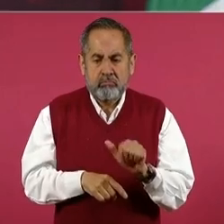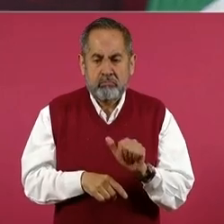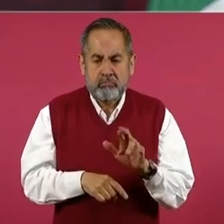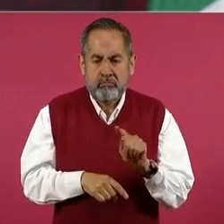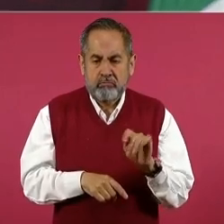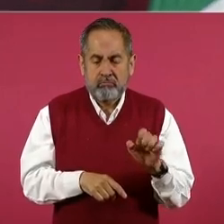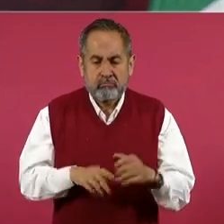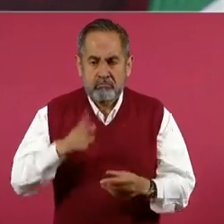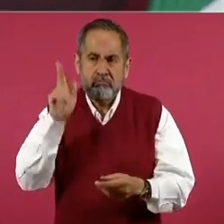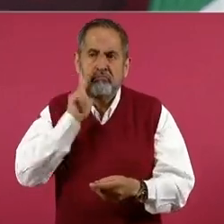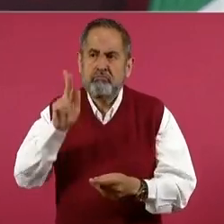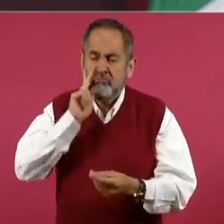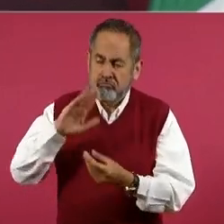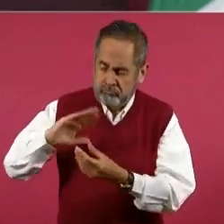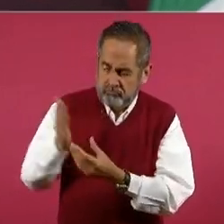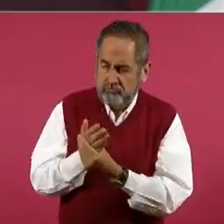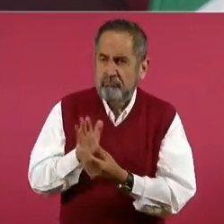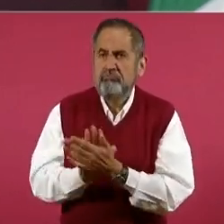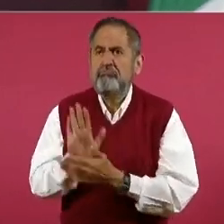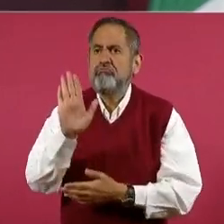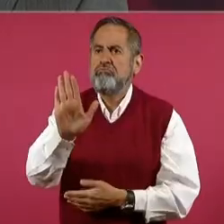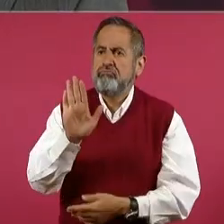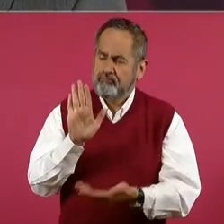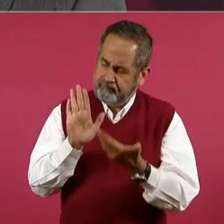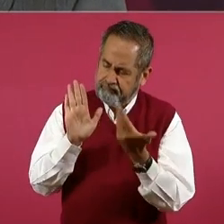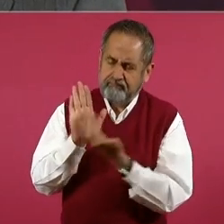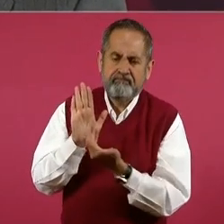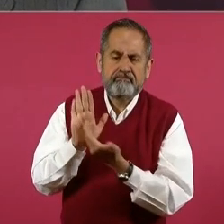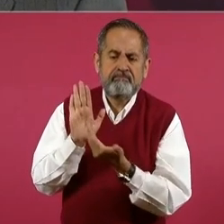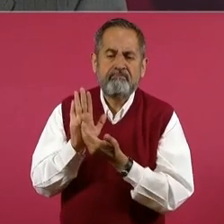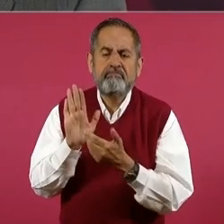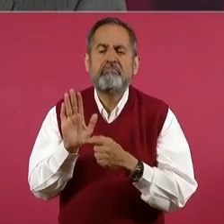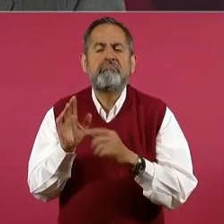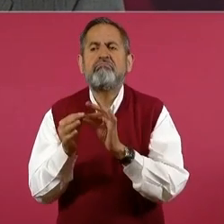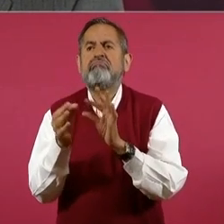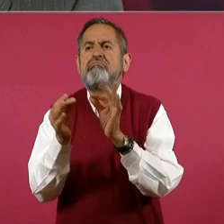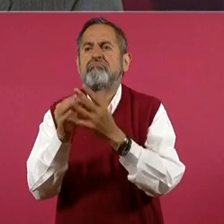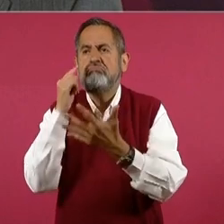Se demostró en aquel entonces